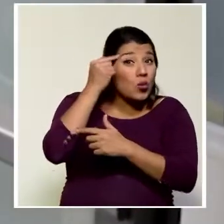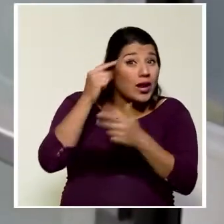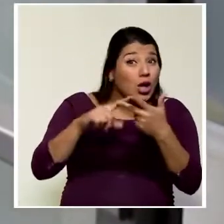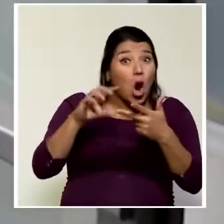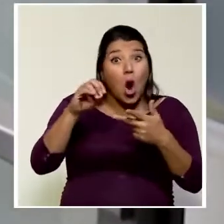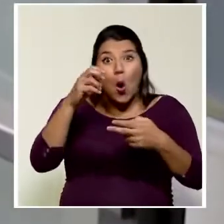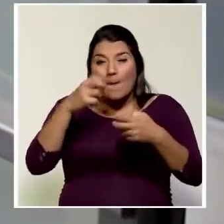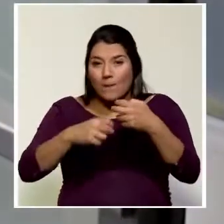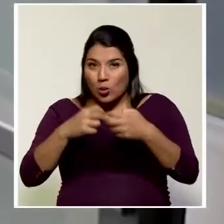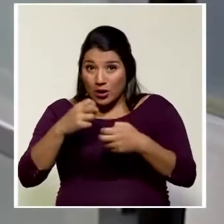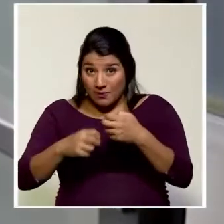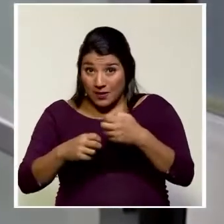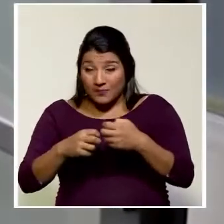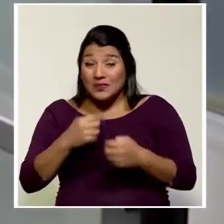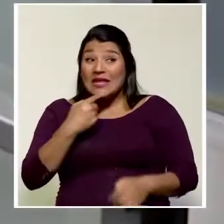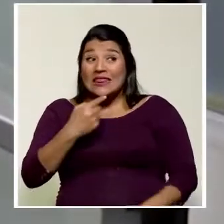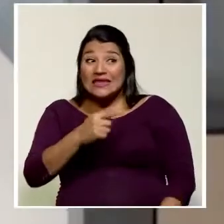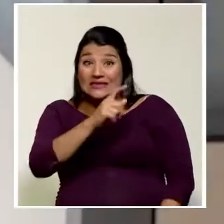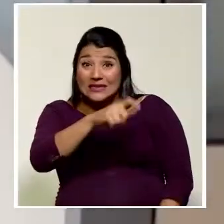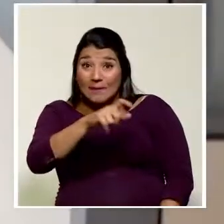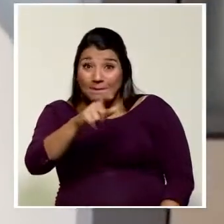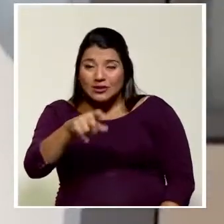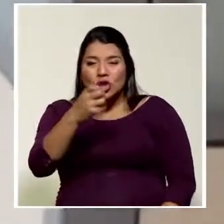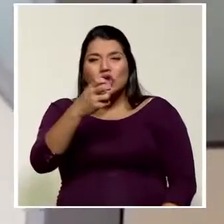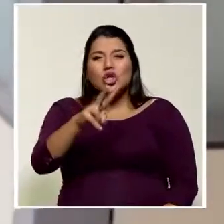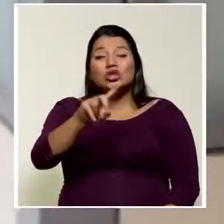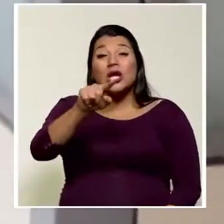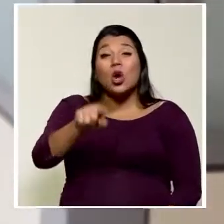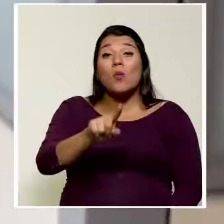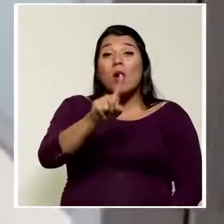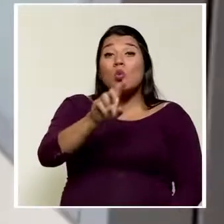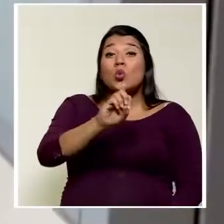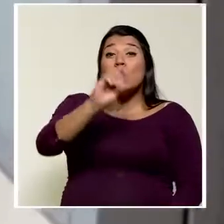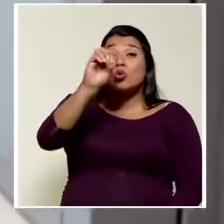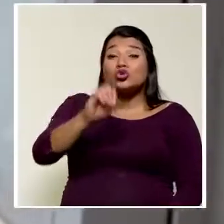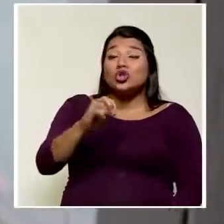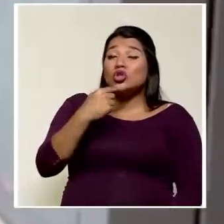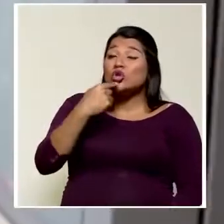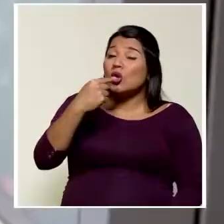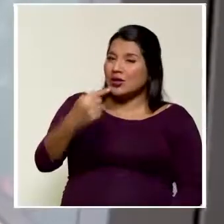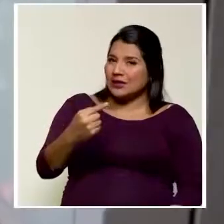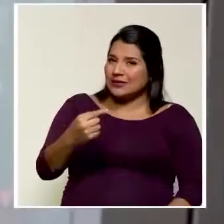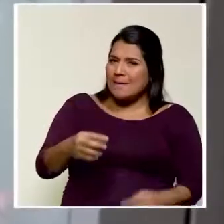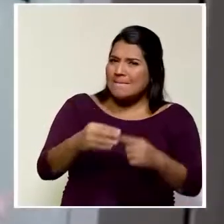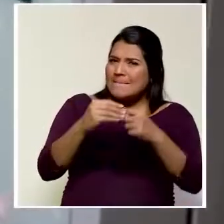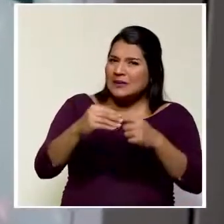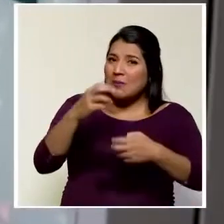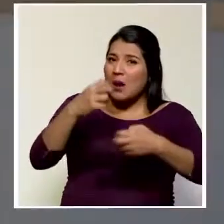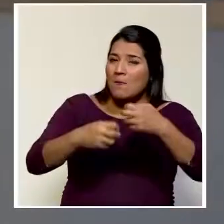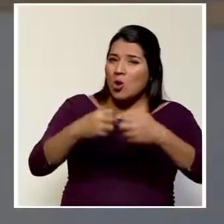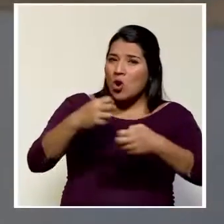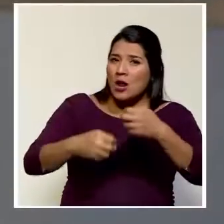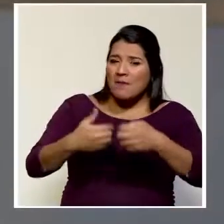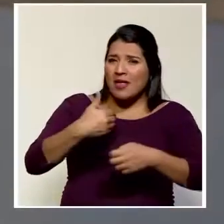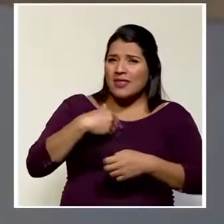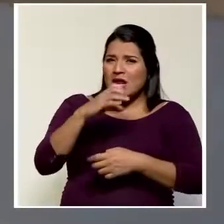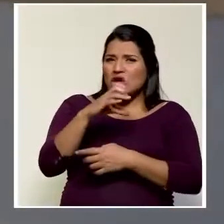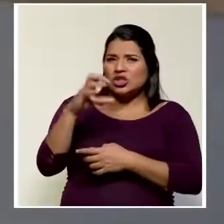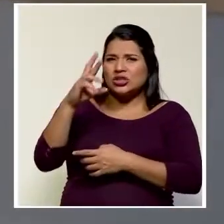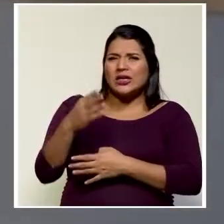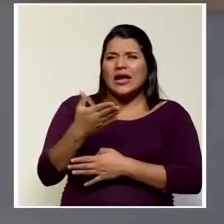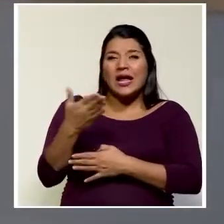un 12,1% de los encuestados por el CIEP, la corrupción es el principal problema que tiene Costa